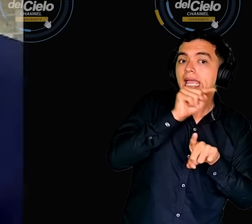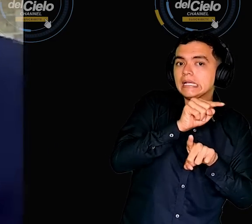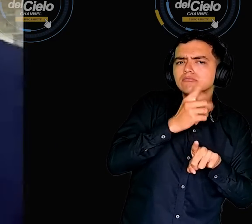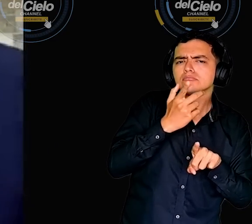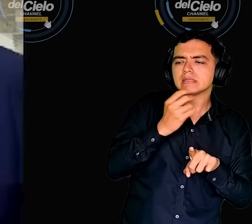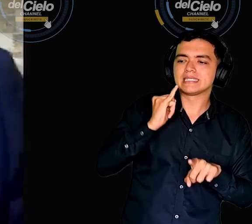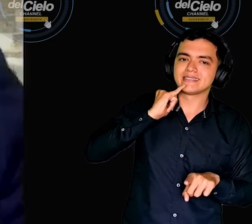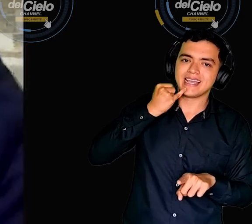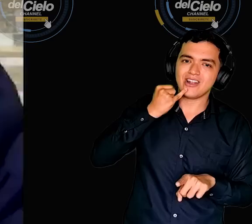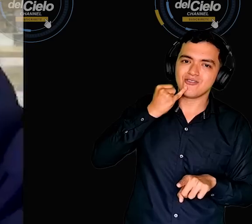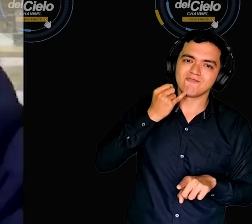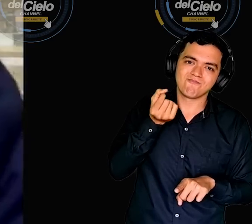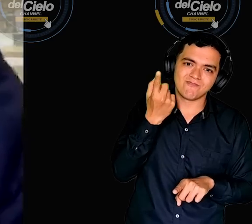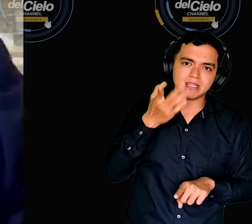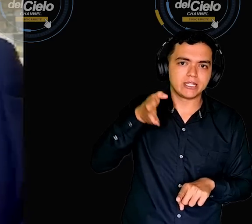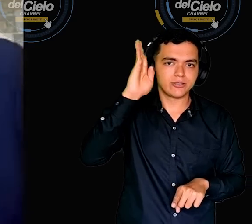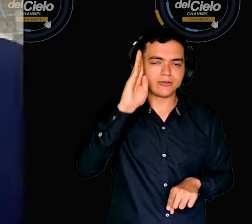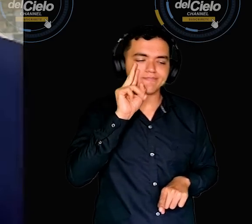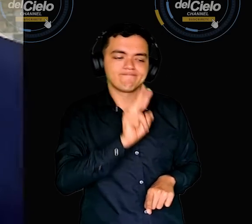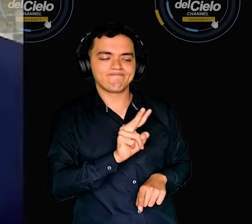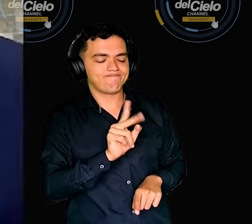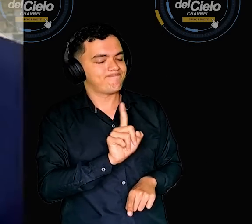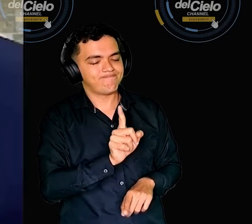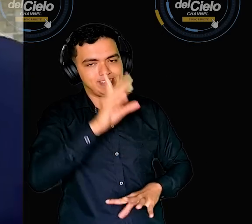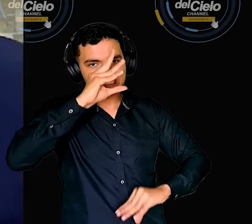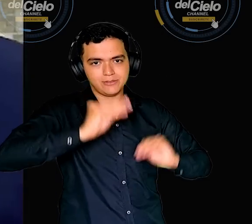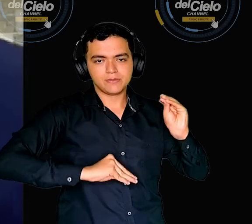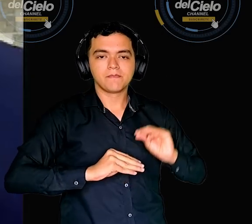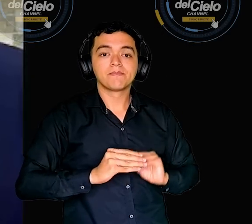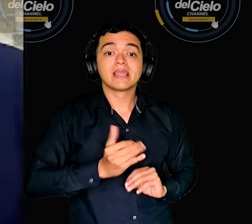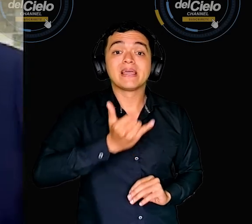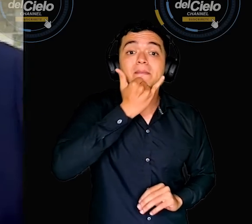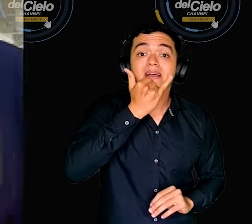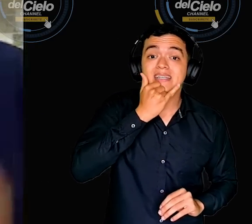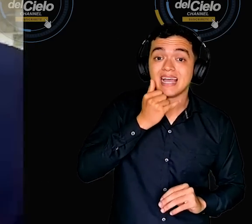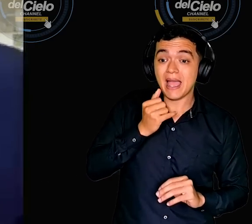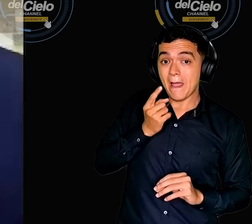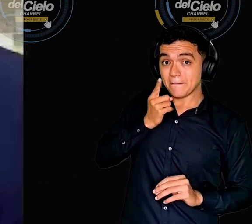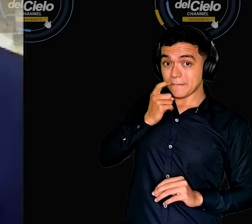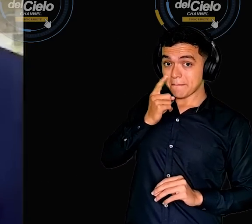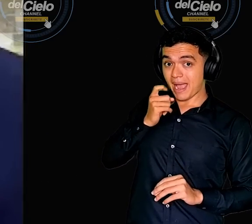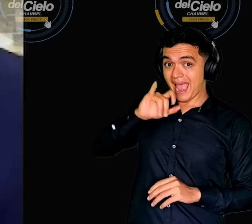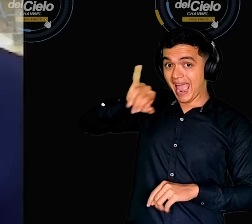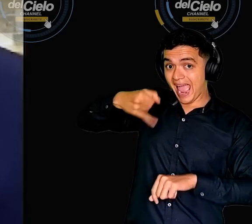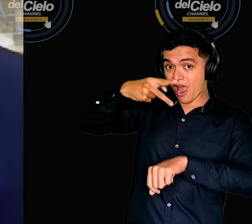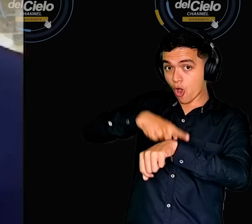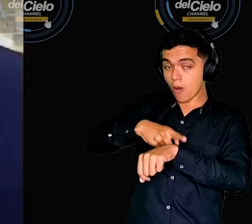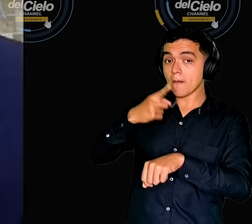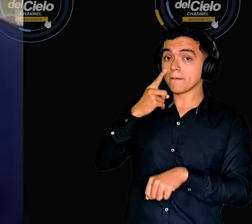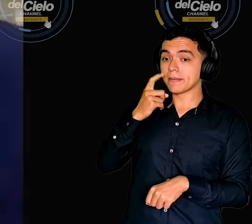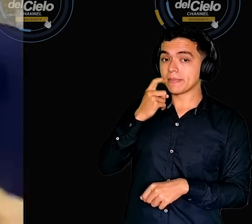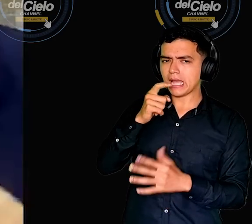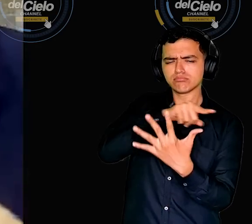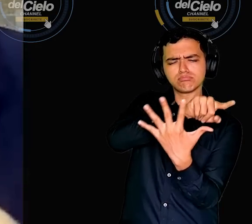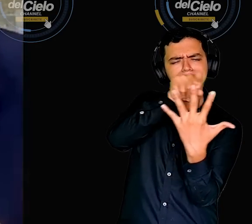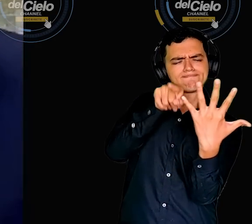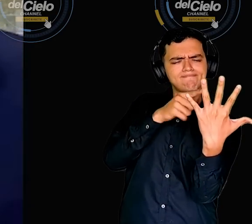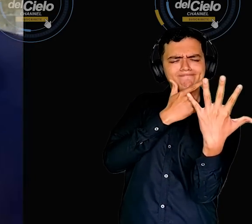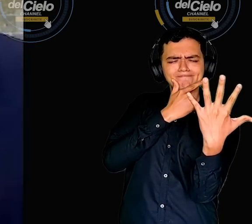Pero lo que pasa es que él no lo vestía distinto por buen chico, sino porque era hijo de la mujer que él quería más. Entonces